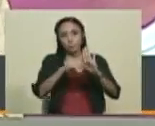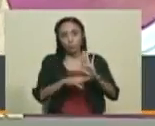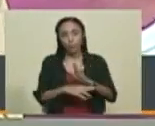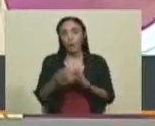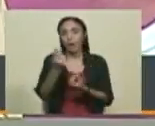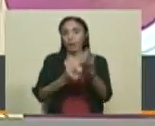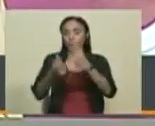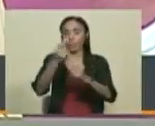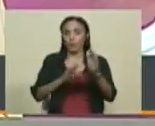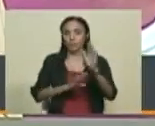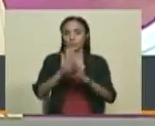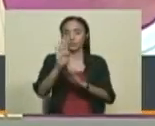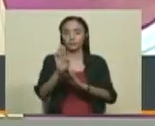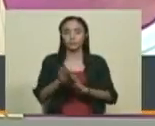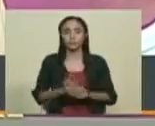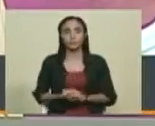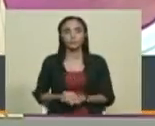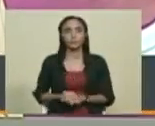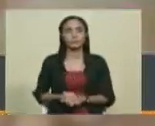15 motores.